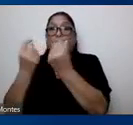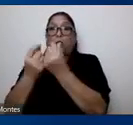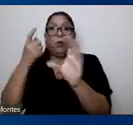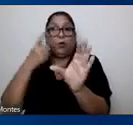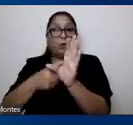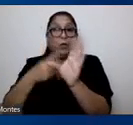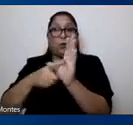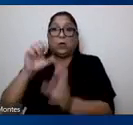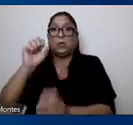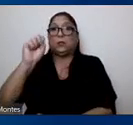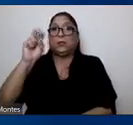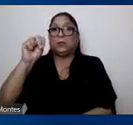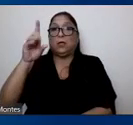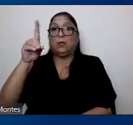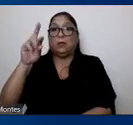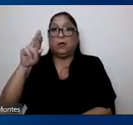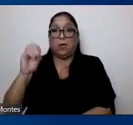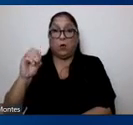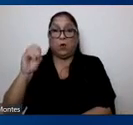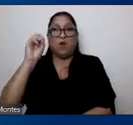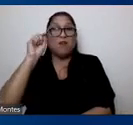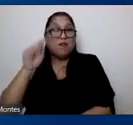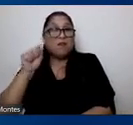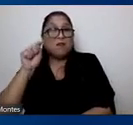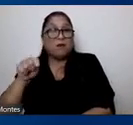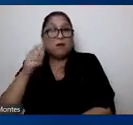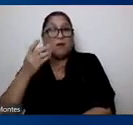Sendero Luminoso, y que